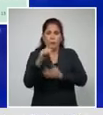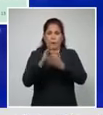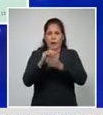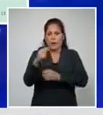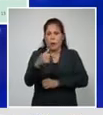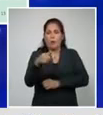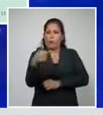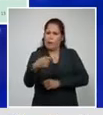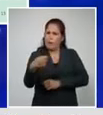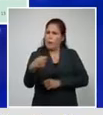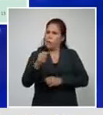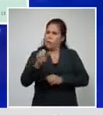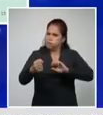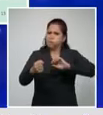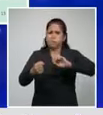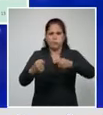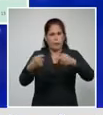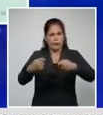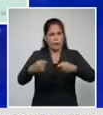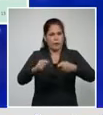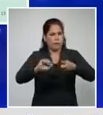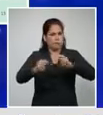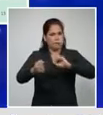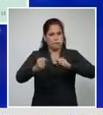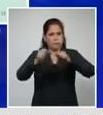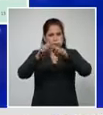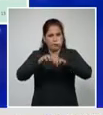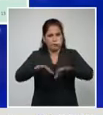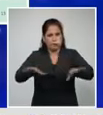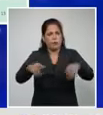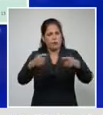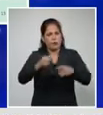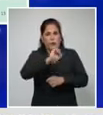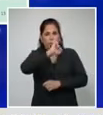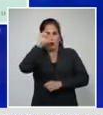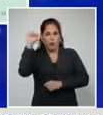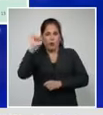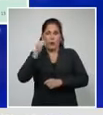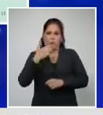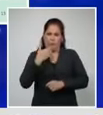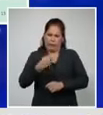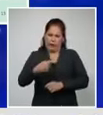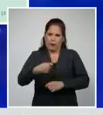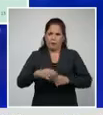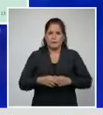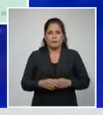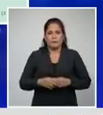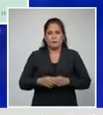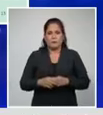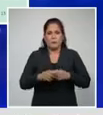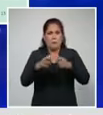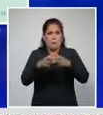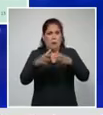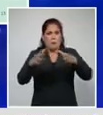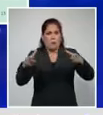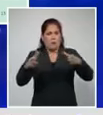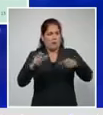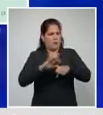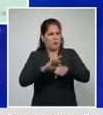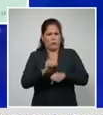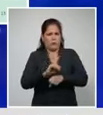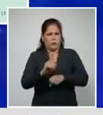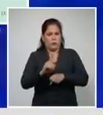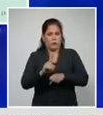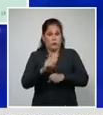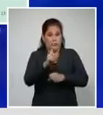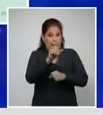medidas que están adoptando y que tienen adoptadas, pues van a lograr que no se incremente mucho más. Los